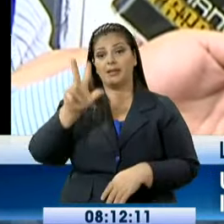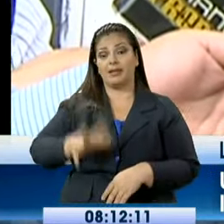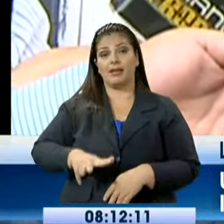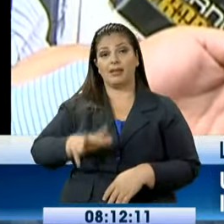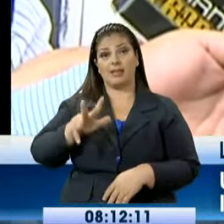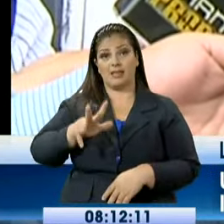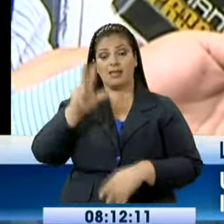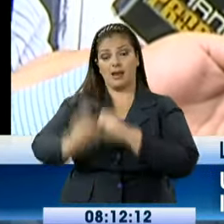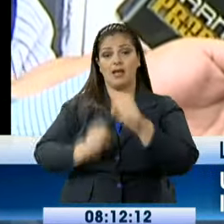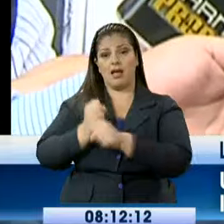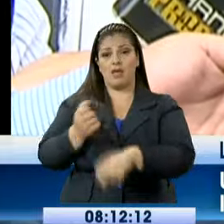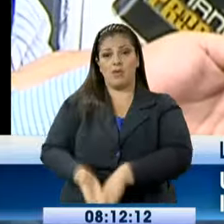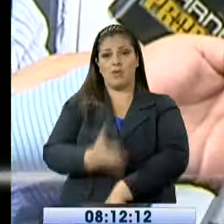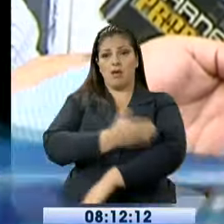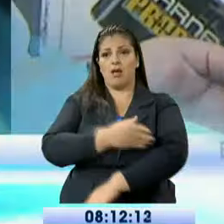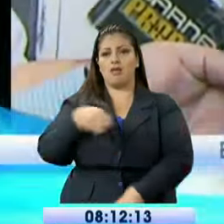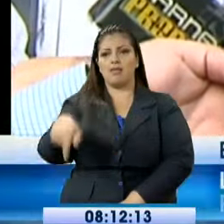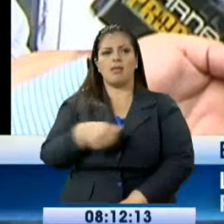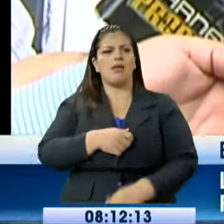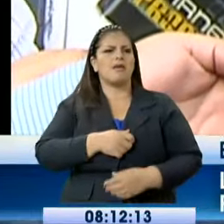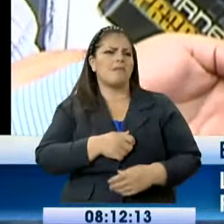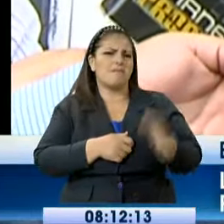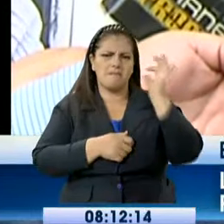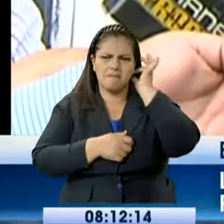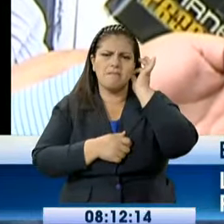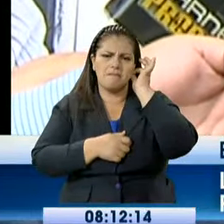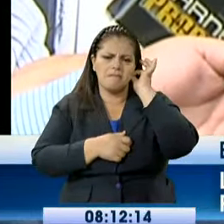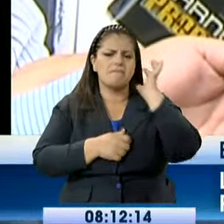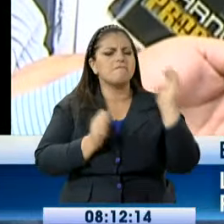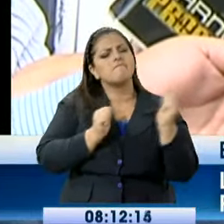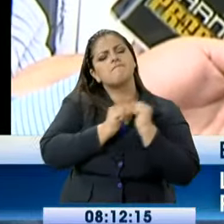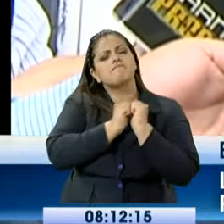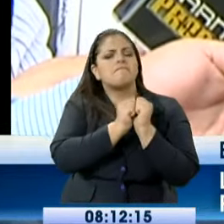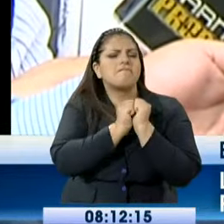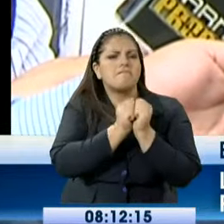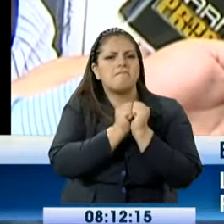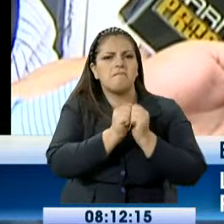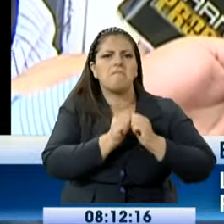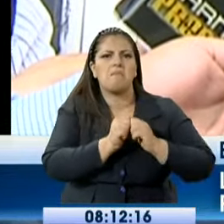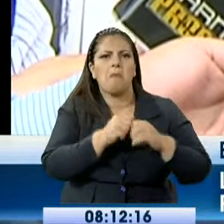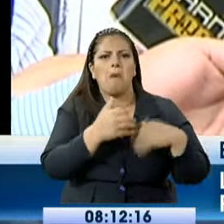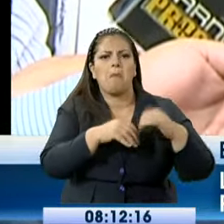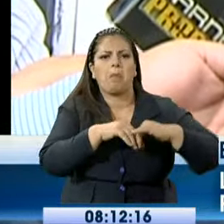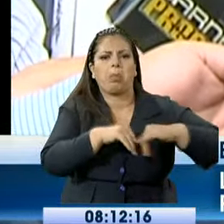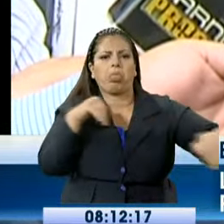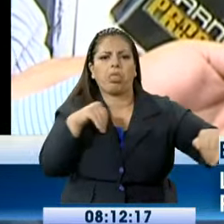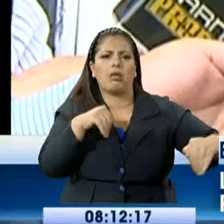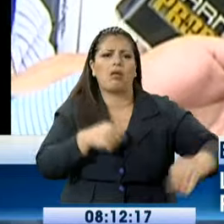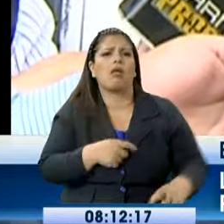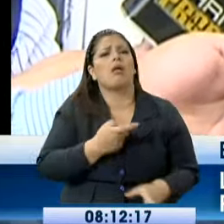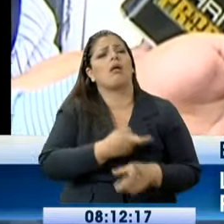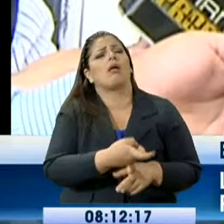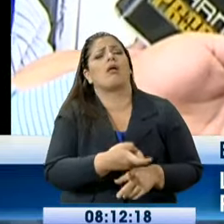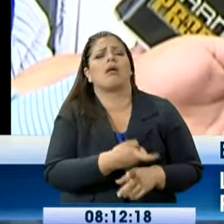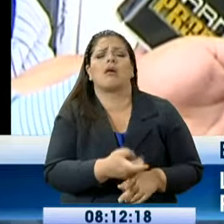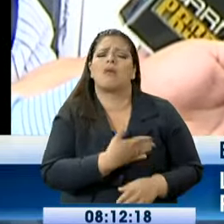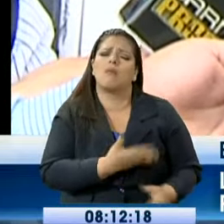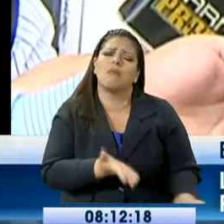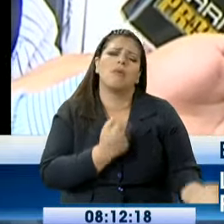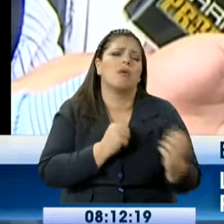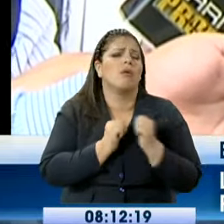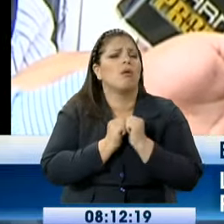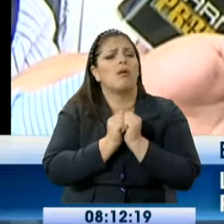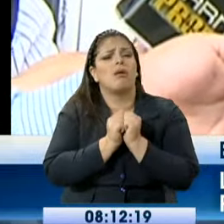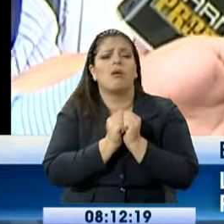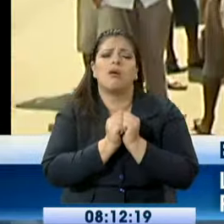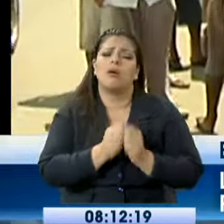él en reiteradas ocasiones ha querido regresar con ella, y lamentablemente ya la señora ya había tomado la decisión de ya hacerse